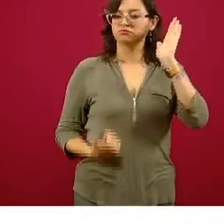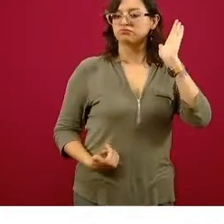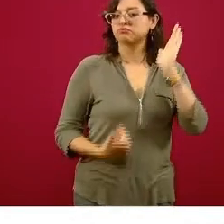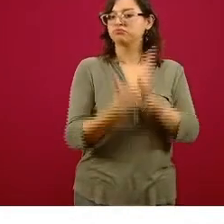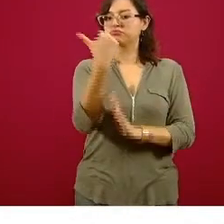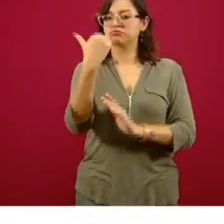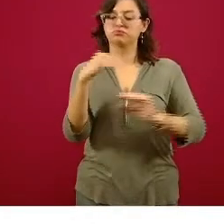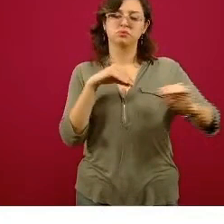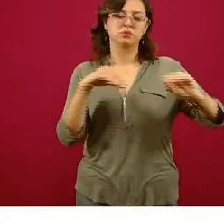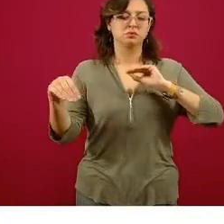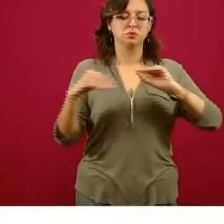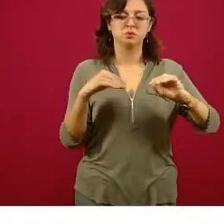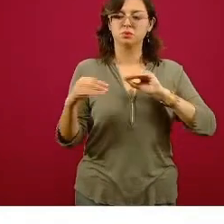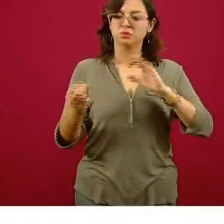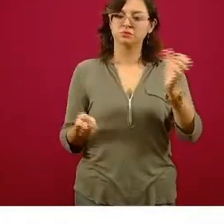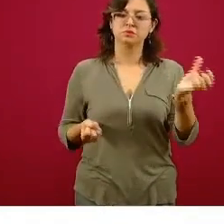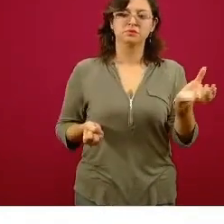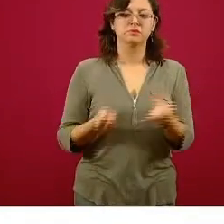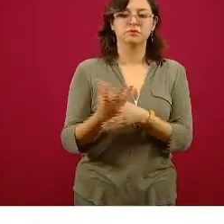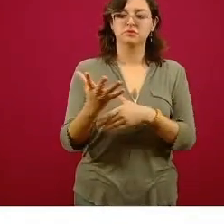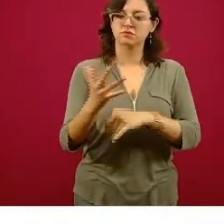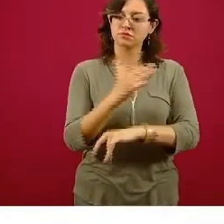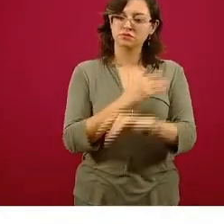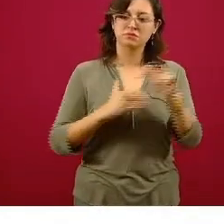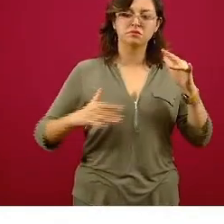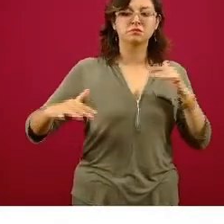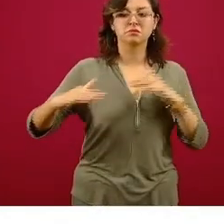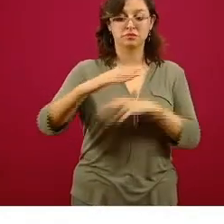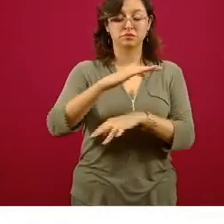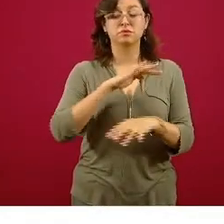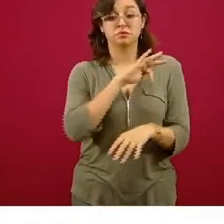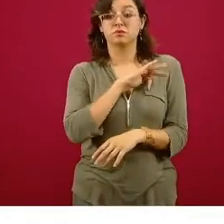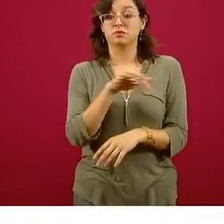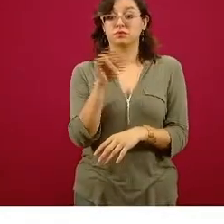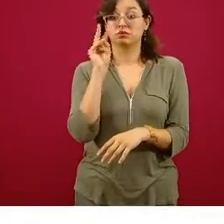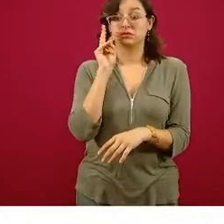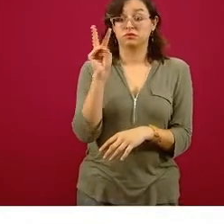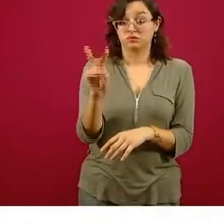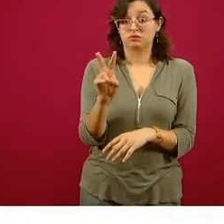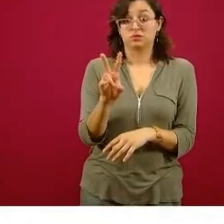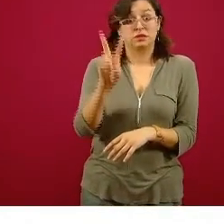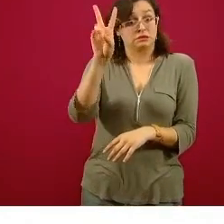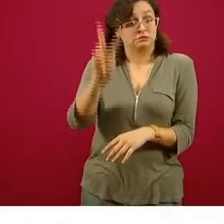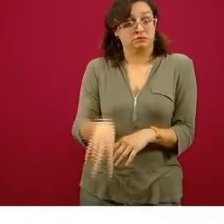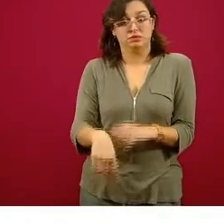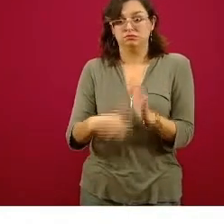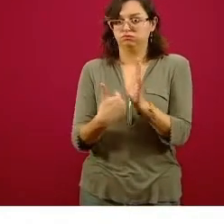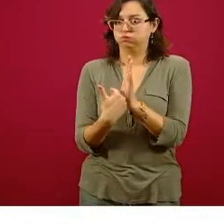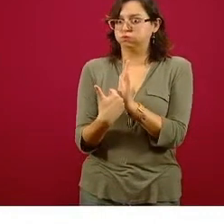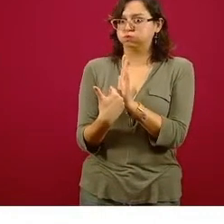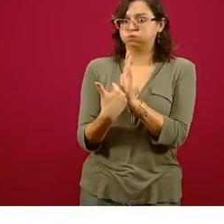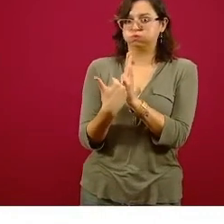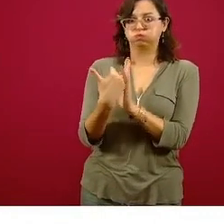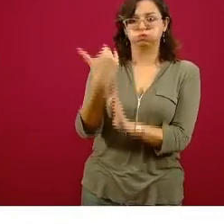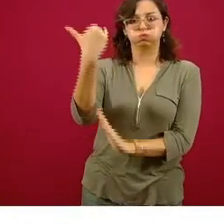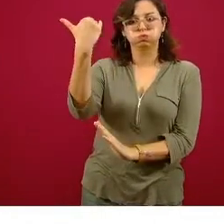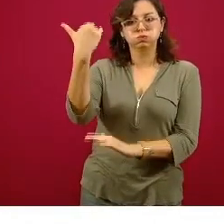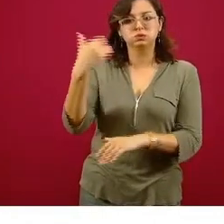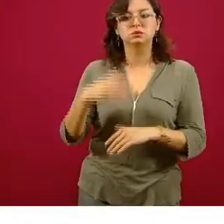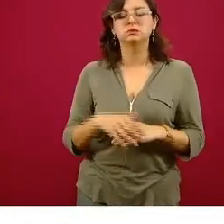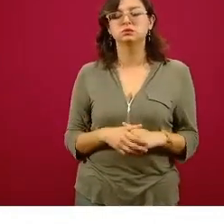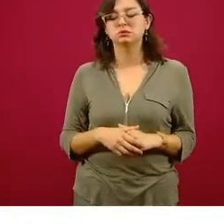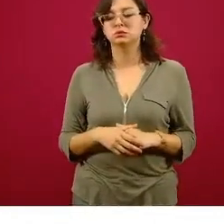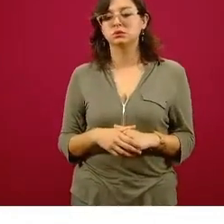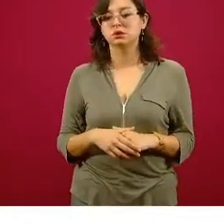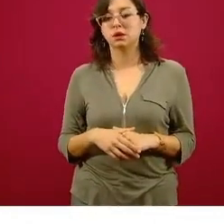en últimos días. Se ve bastante importante, sobre todo en el